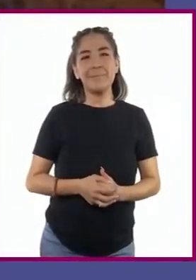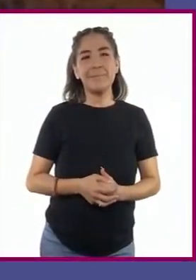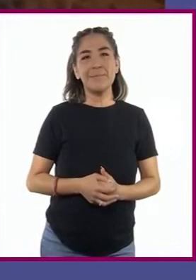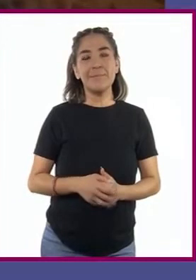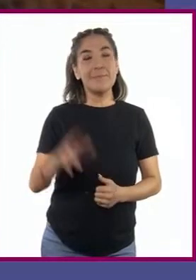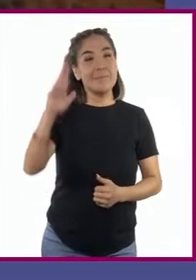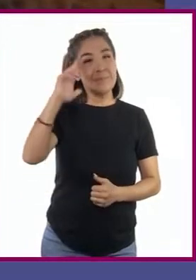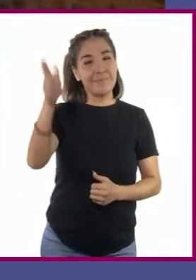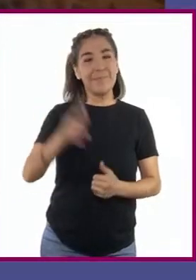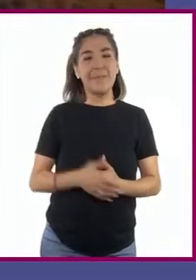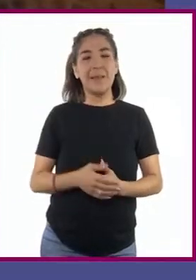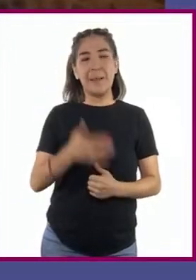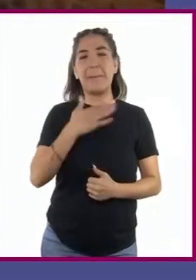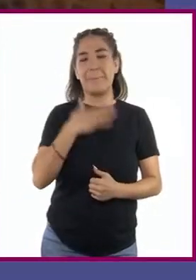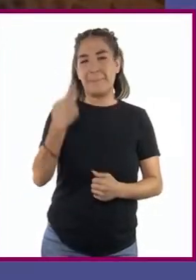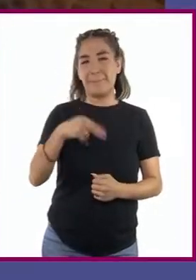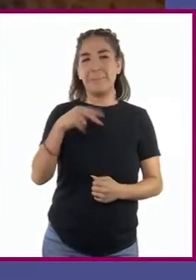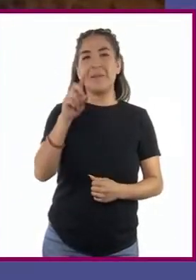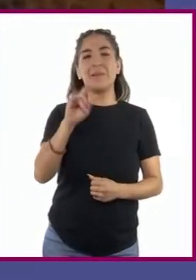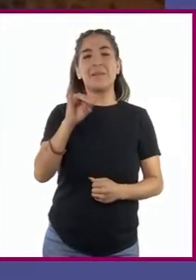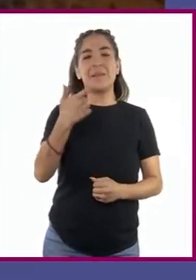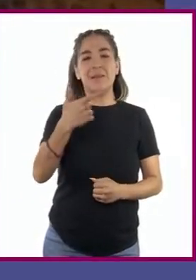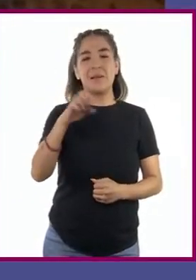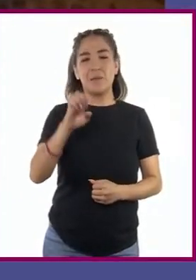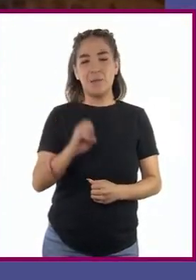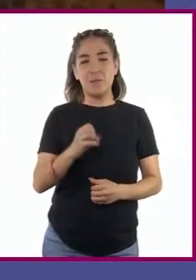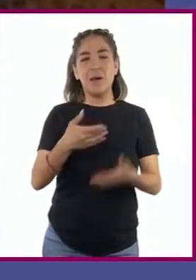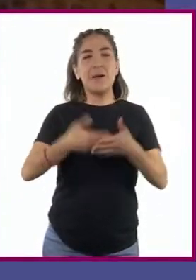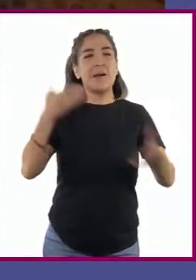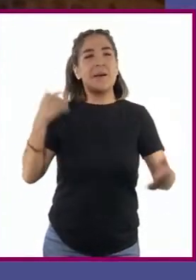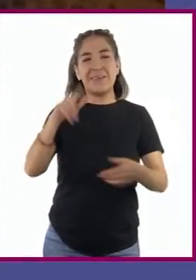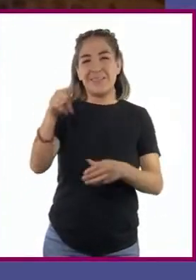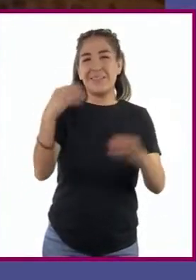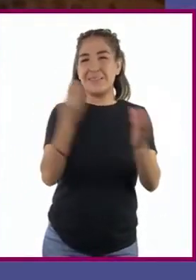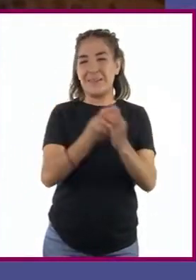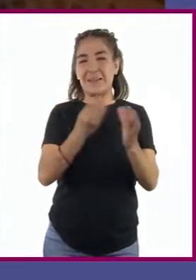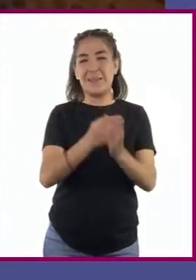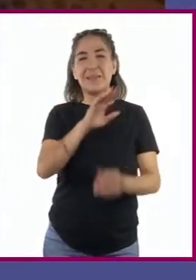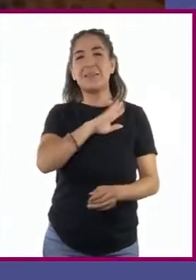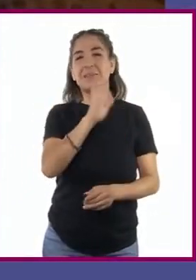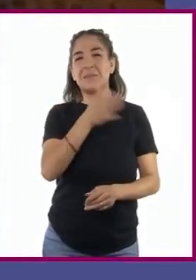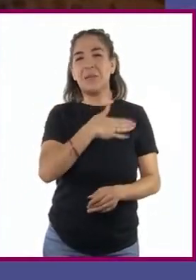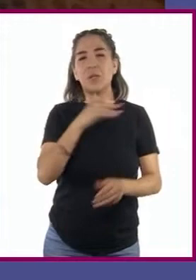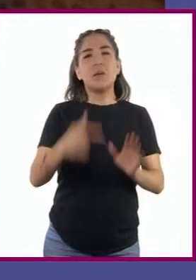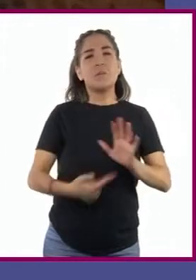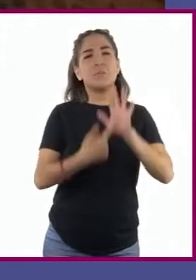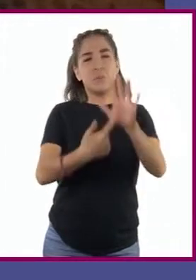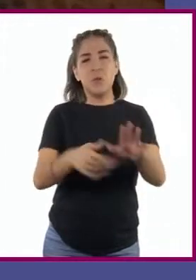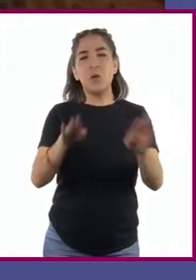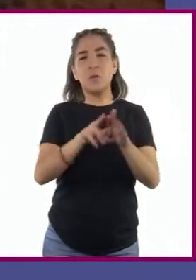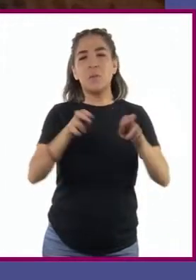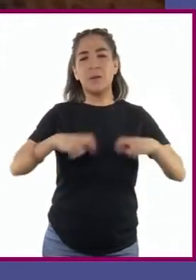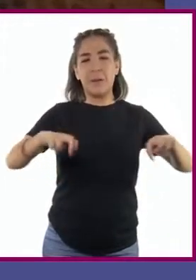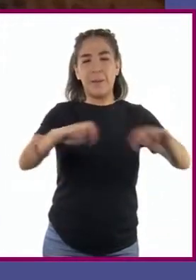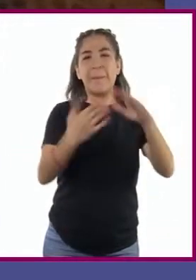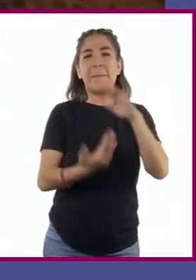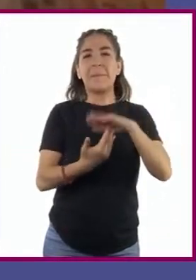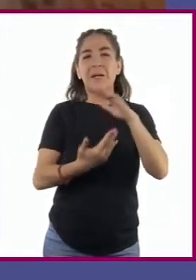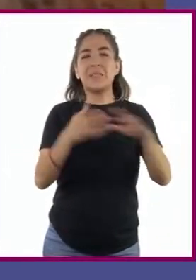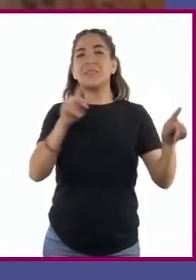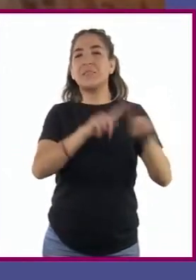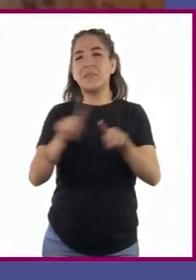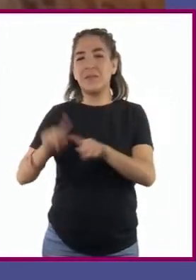Hola, yo soy Diego y hace poco en la clase de español presentamos mesas redondas sobre diferentes